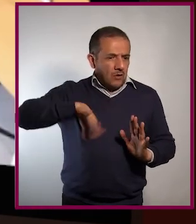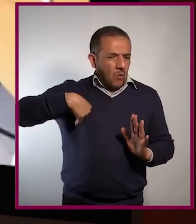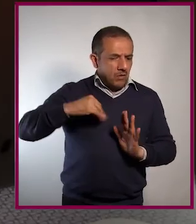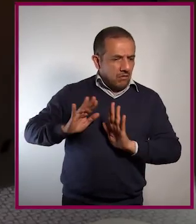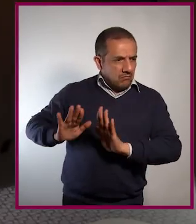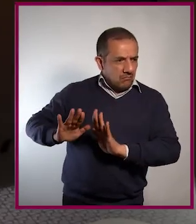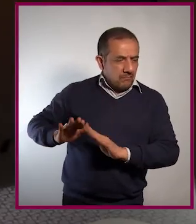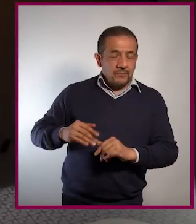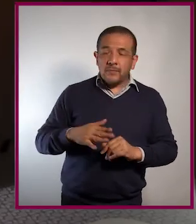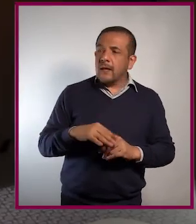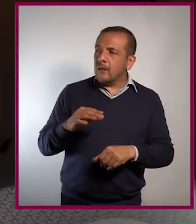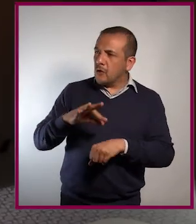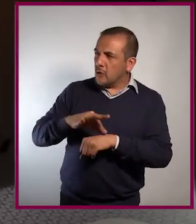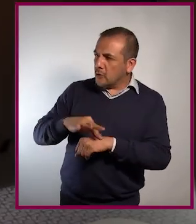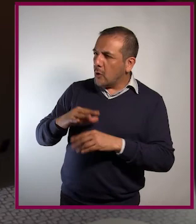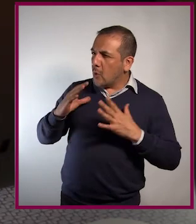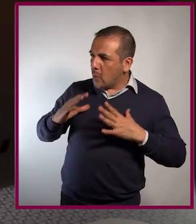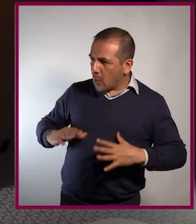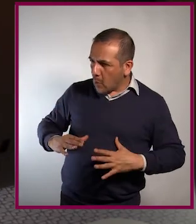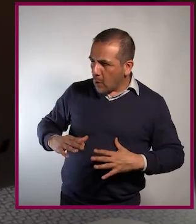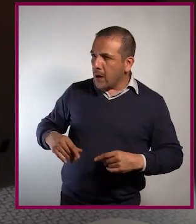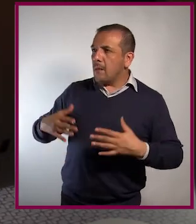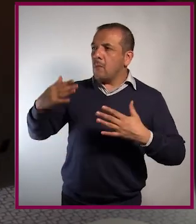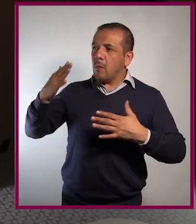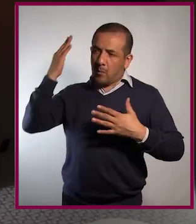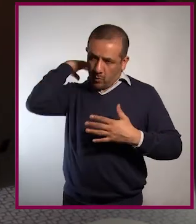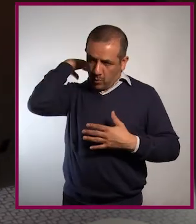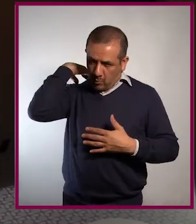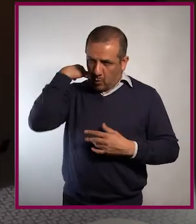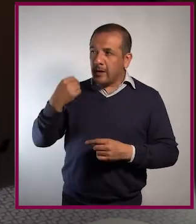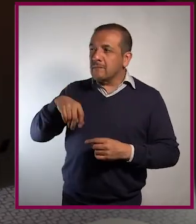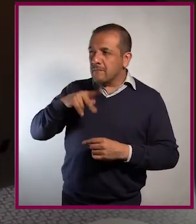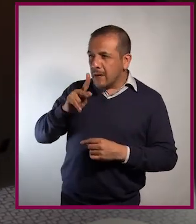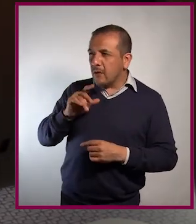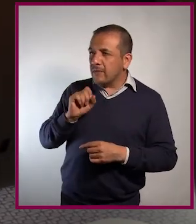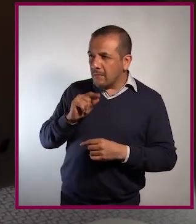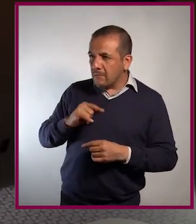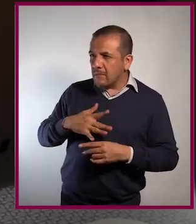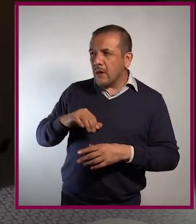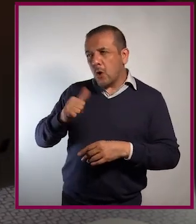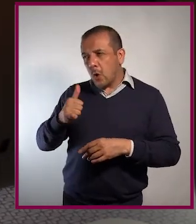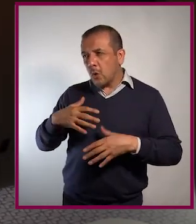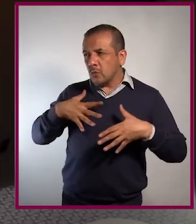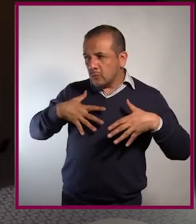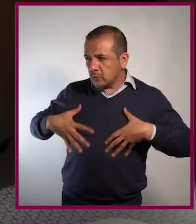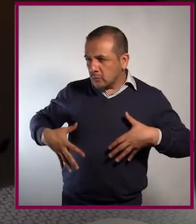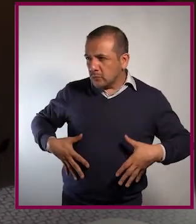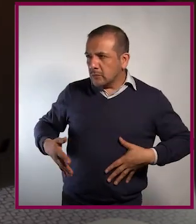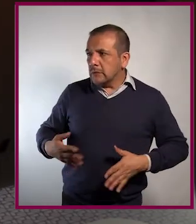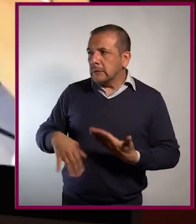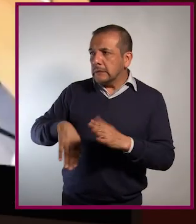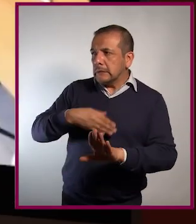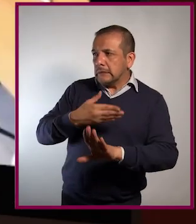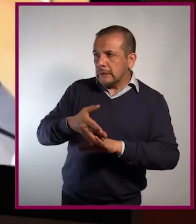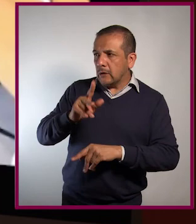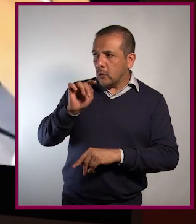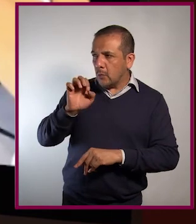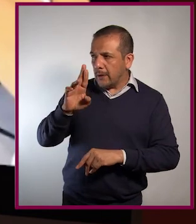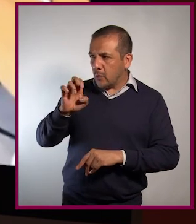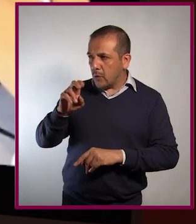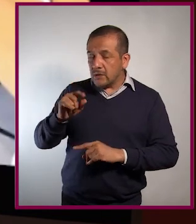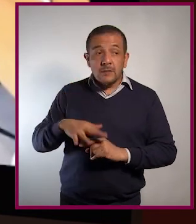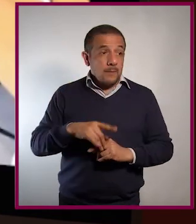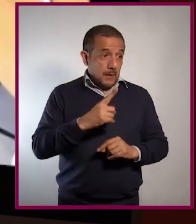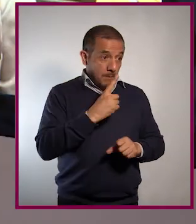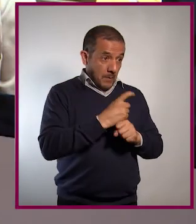activó. Doctor, ¿qué otras partes del cuerpo, además de los pulmones, podrían verse afectadas por la tuberculosis? Mira, después